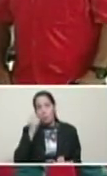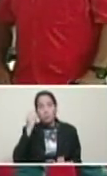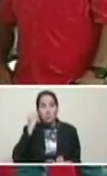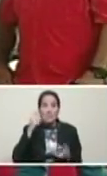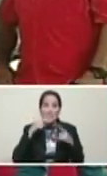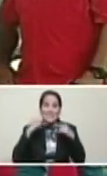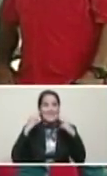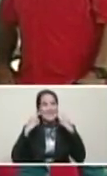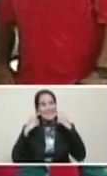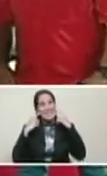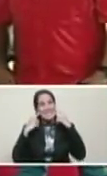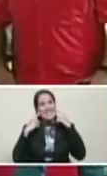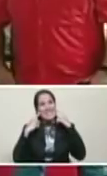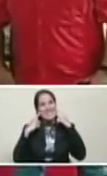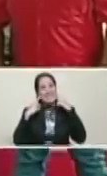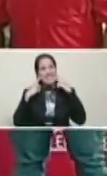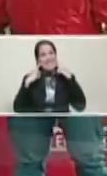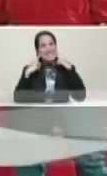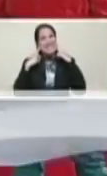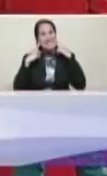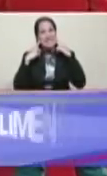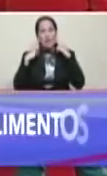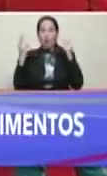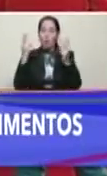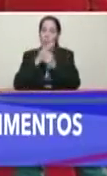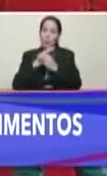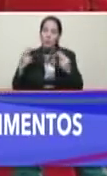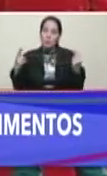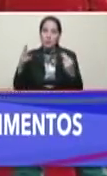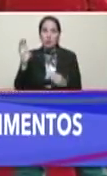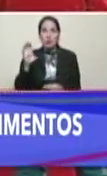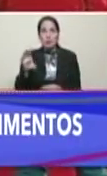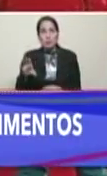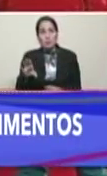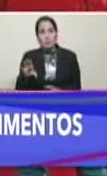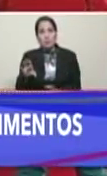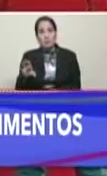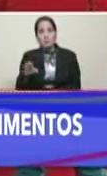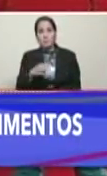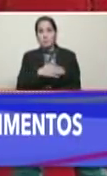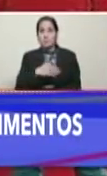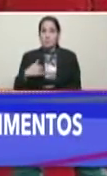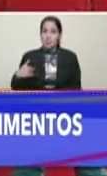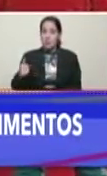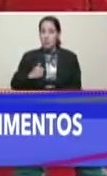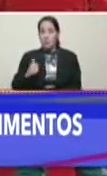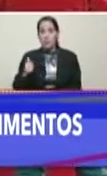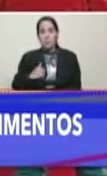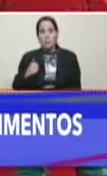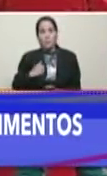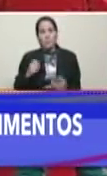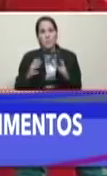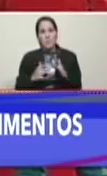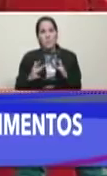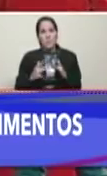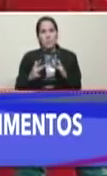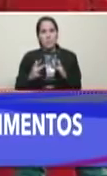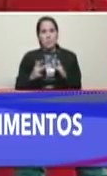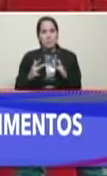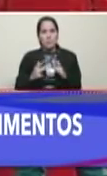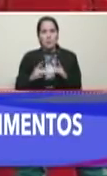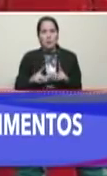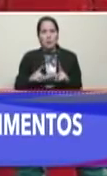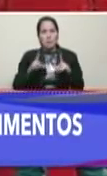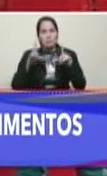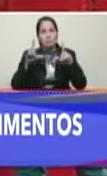sonrisa su compromiso con la patria y quiero presidente aprovechar este contacto para entregar